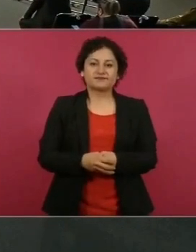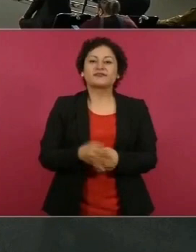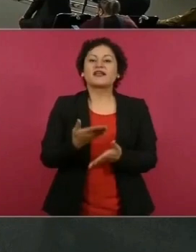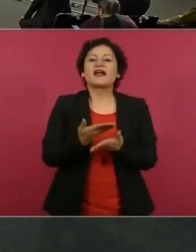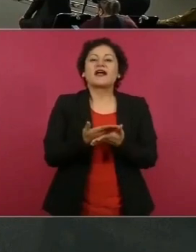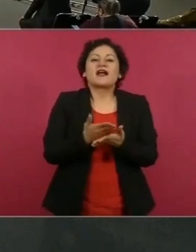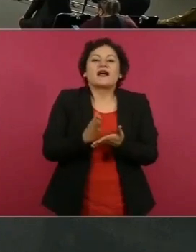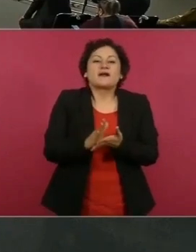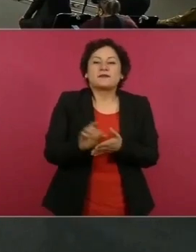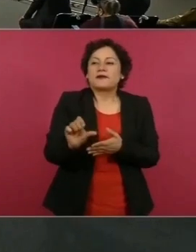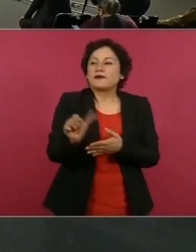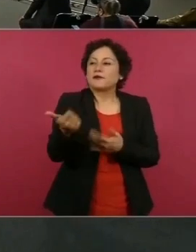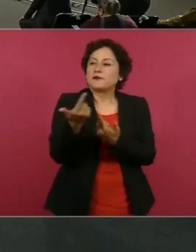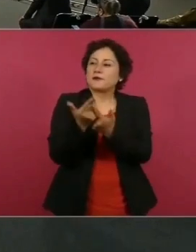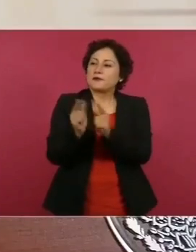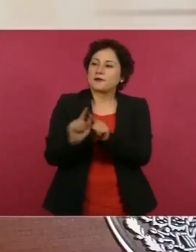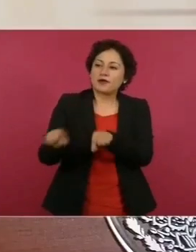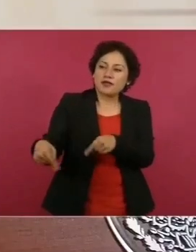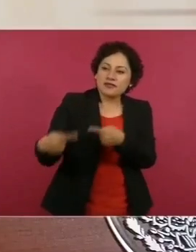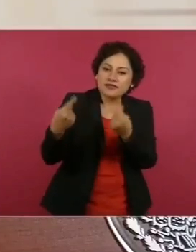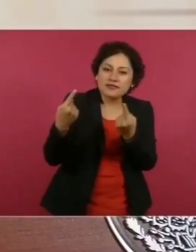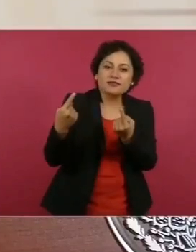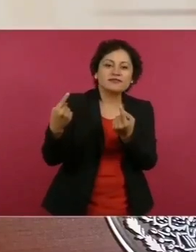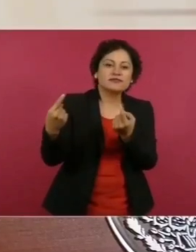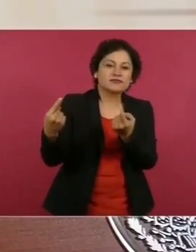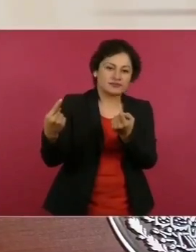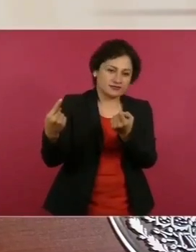adversarios, y tienen en eso